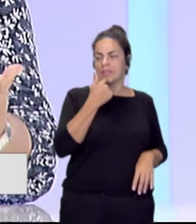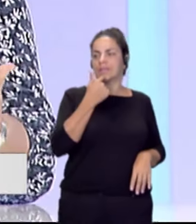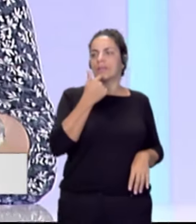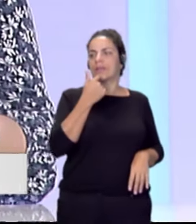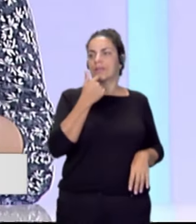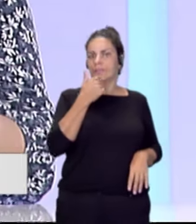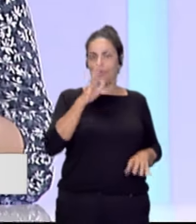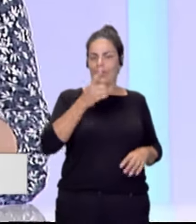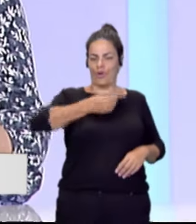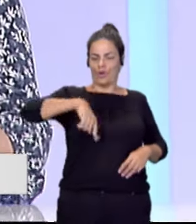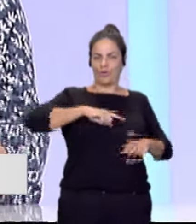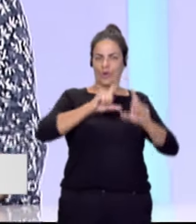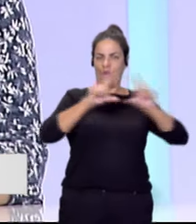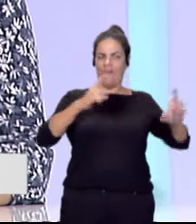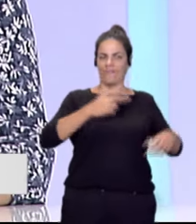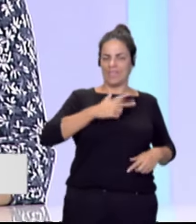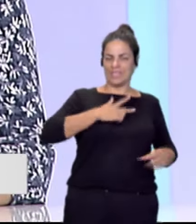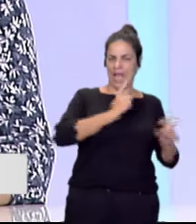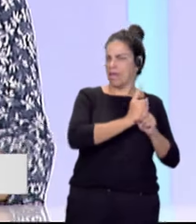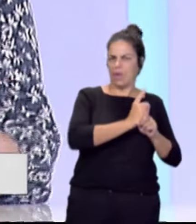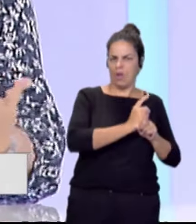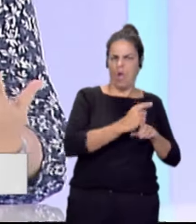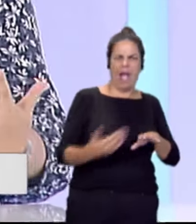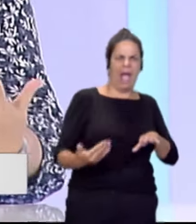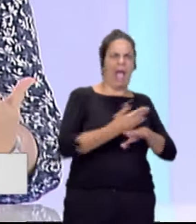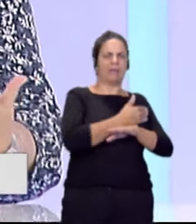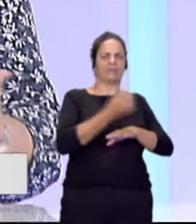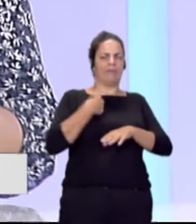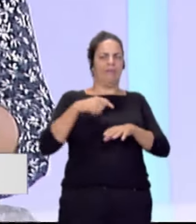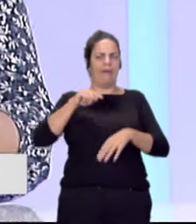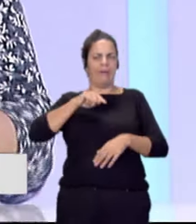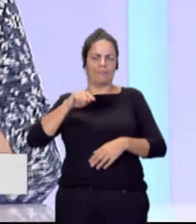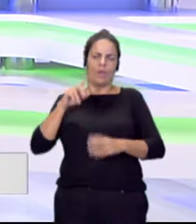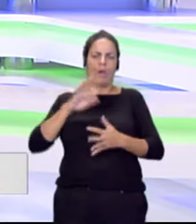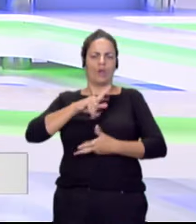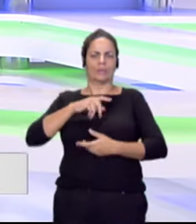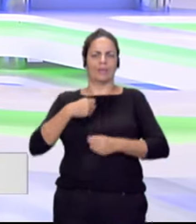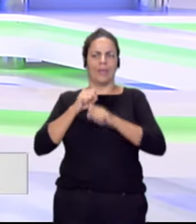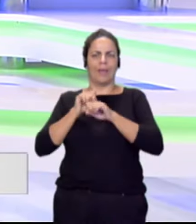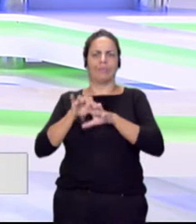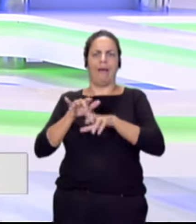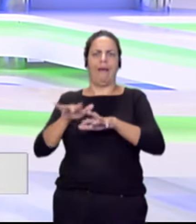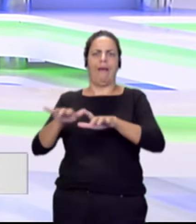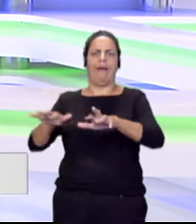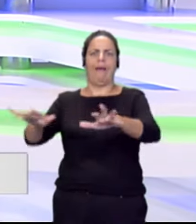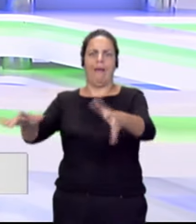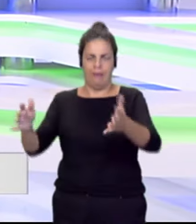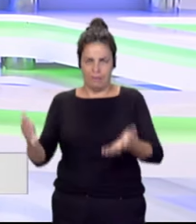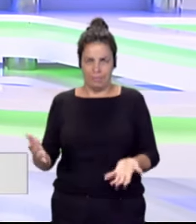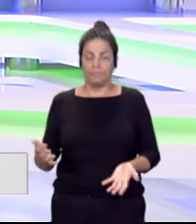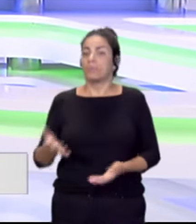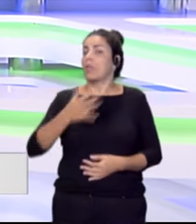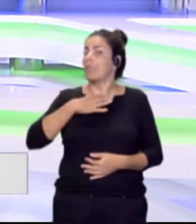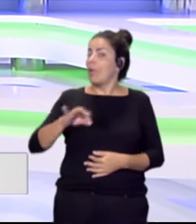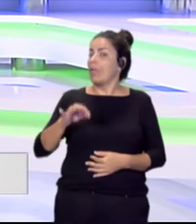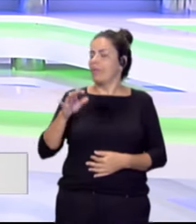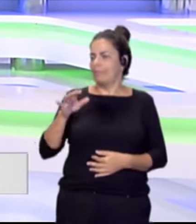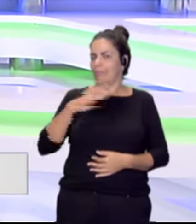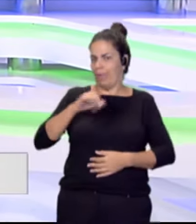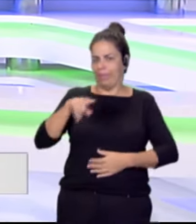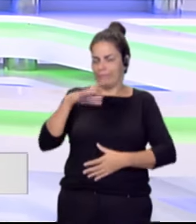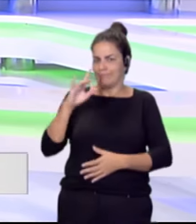Fiscalía, la noticia ya estaba circulando y probablemente estaba circulando de forma errónea, porque decían que era